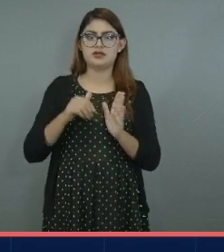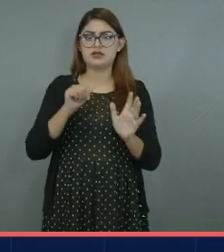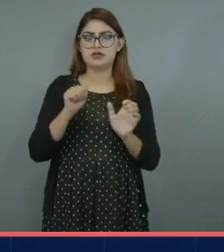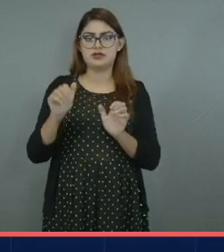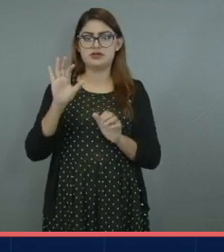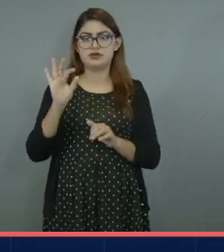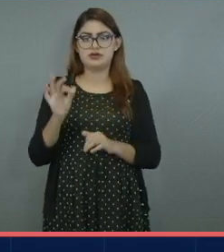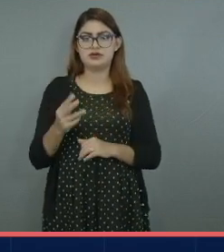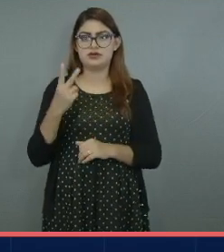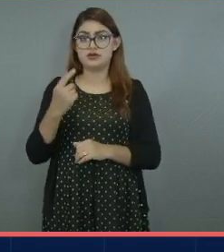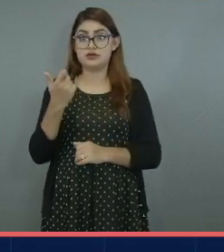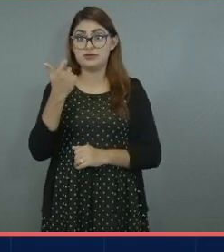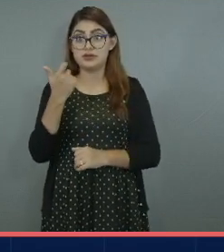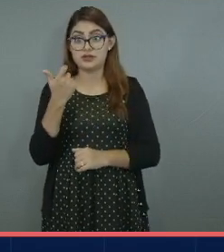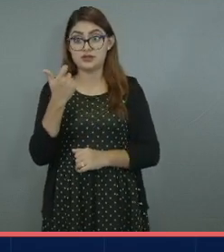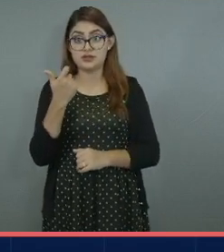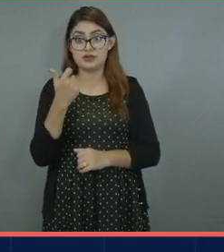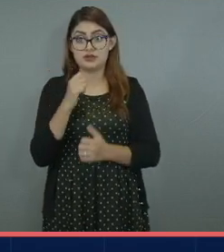1.238.642 pesos.